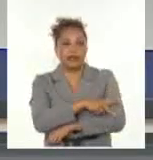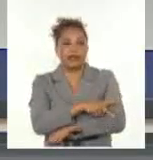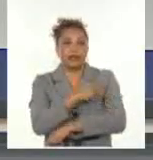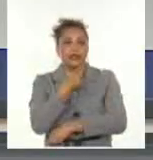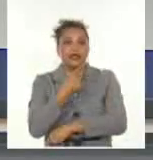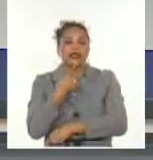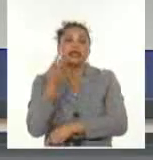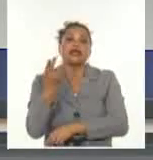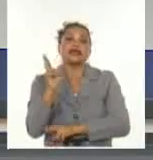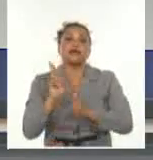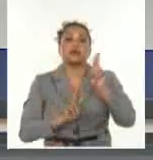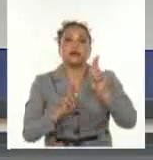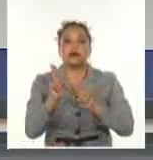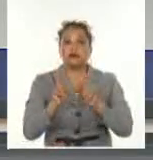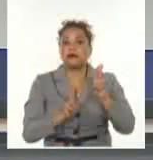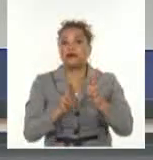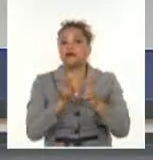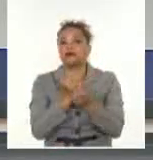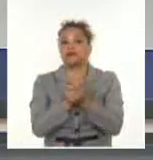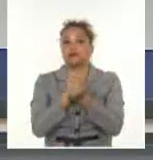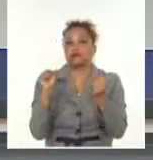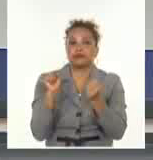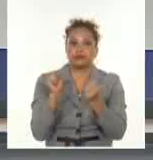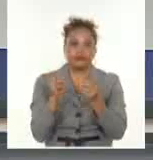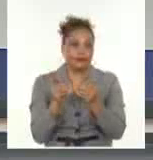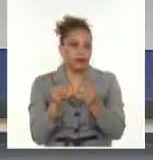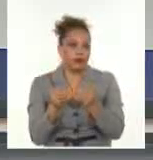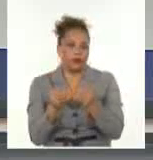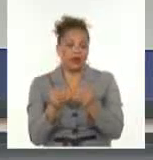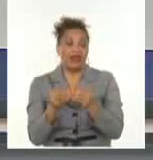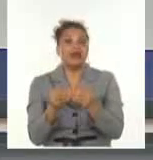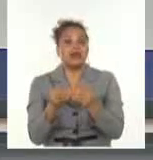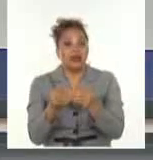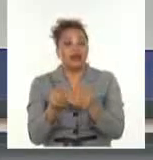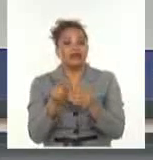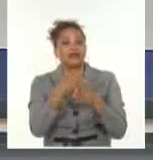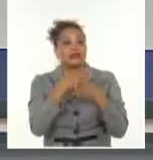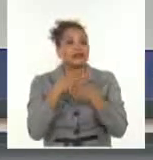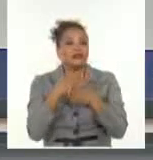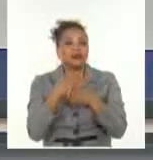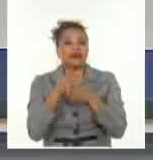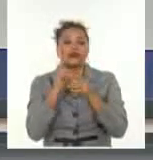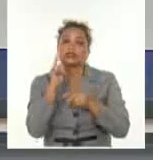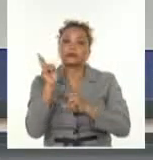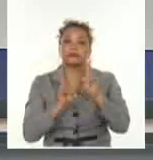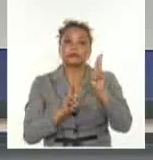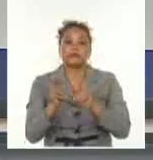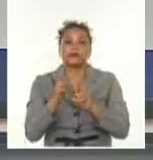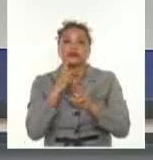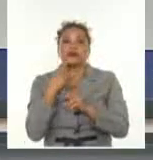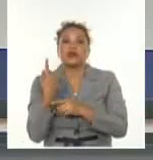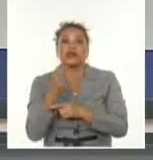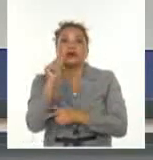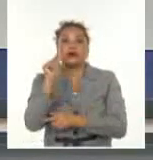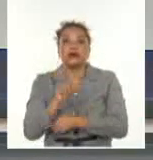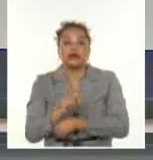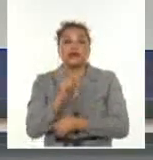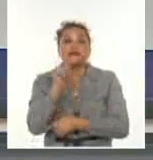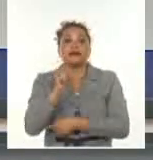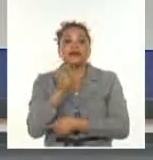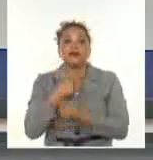que supuestamente patrocinan el terrorismo. Al hacerlo, repudia los recientes intentos de políticos anticubanos de perpetuar